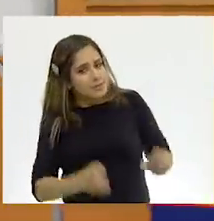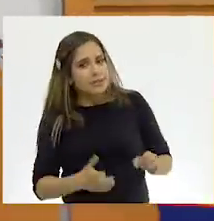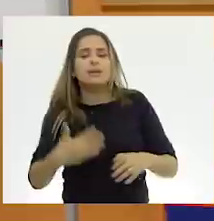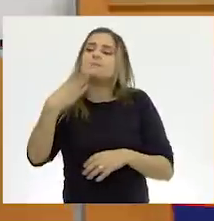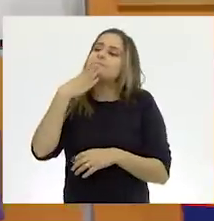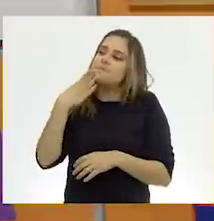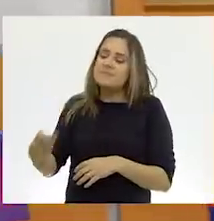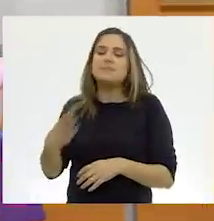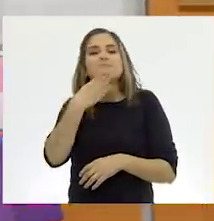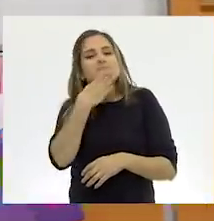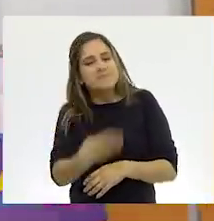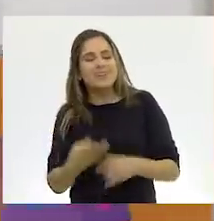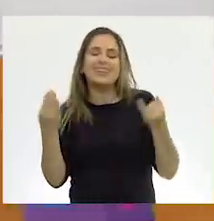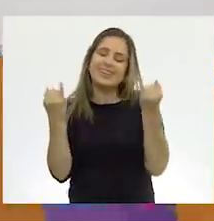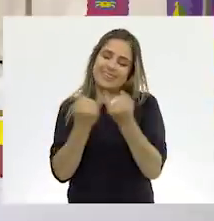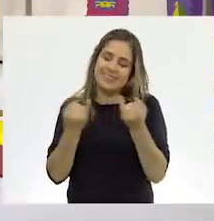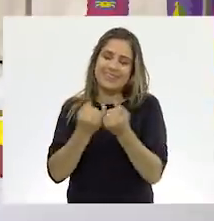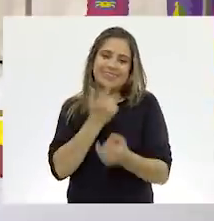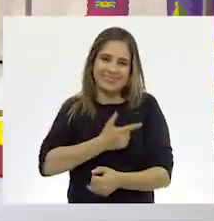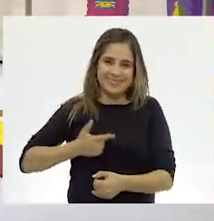vez. Igualmente.